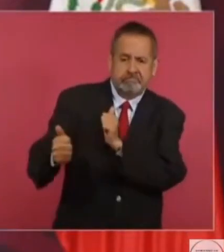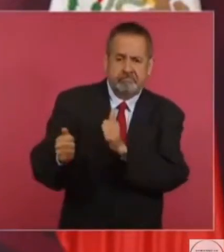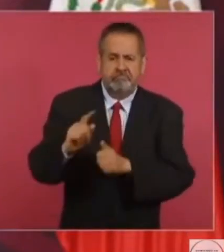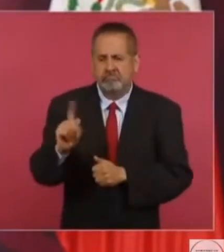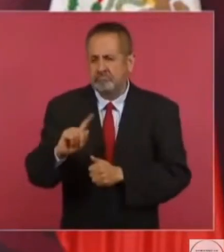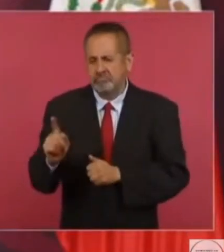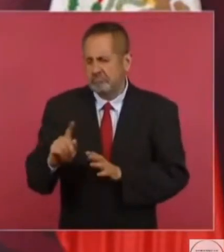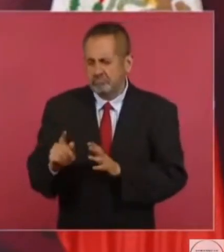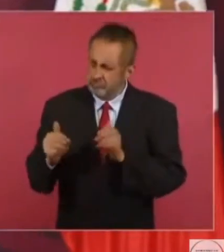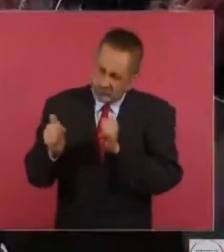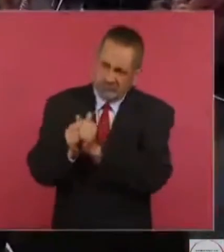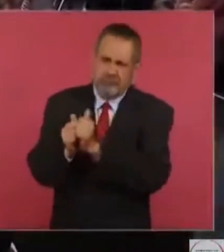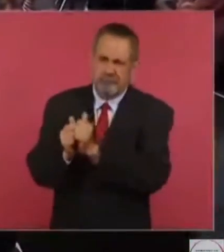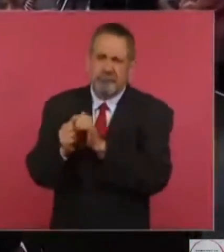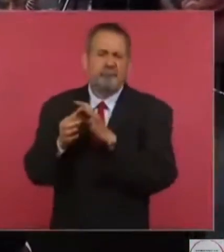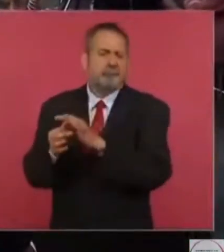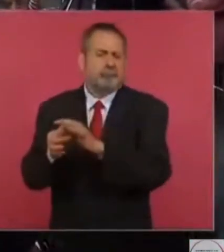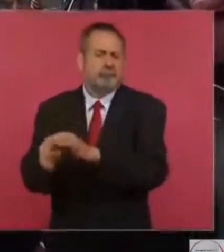el